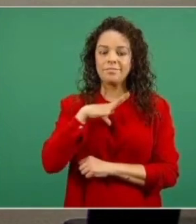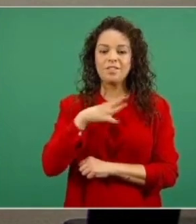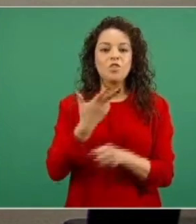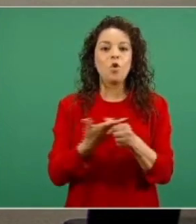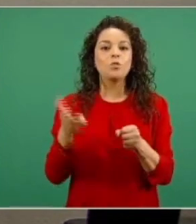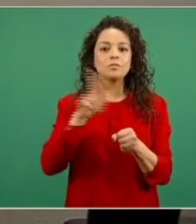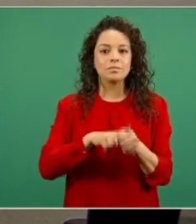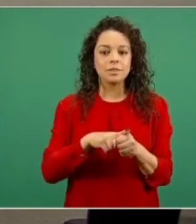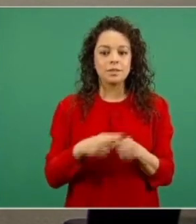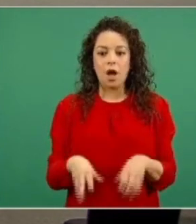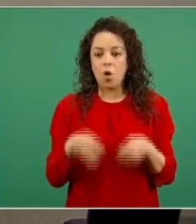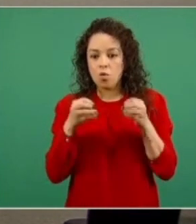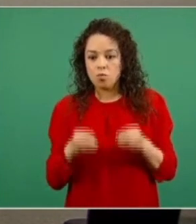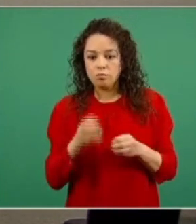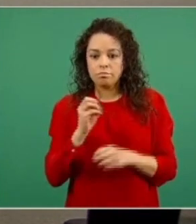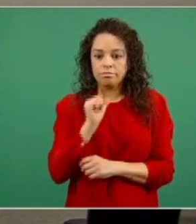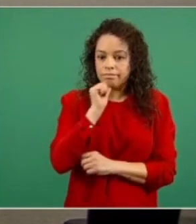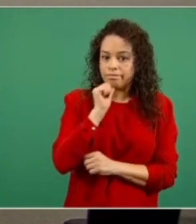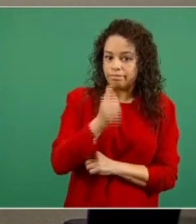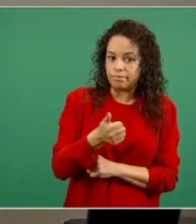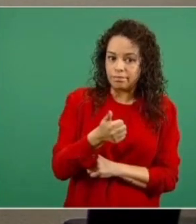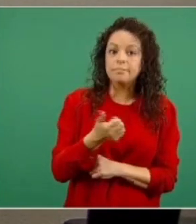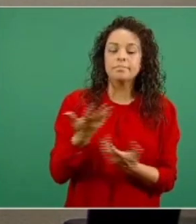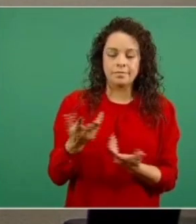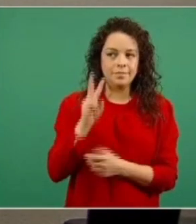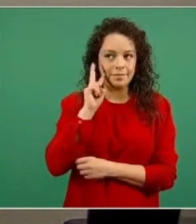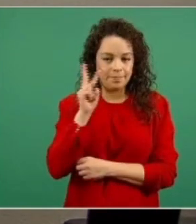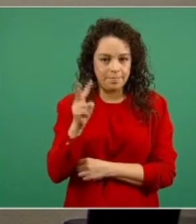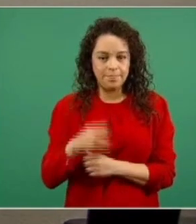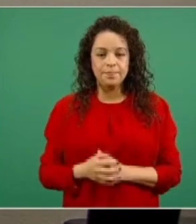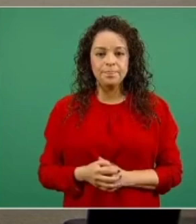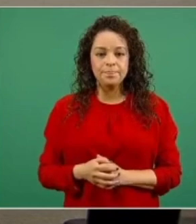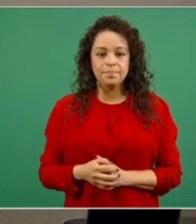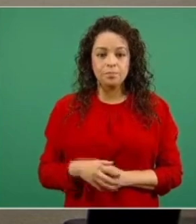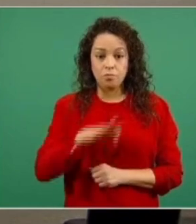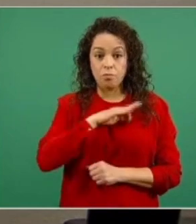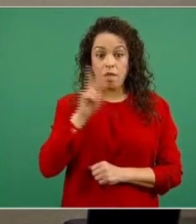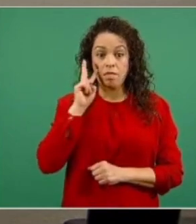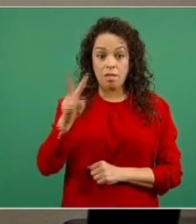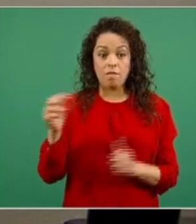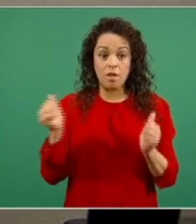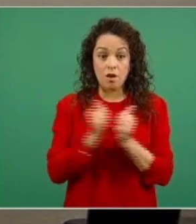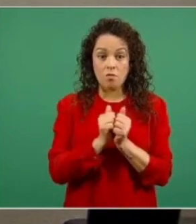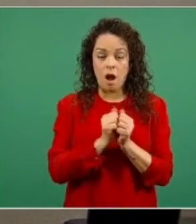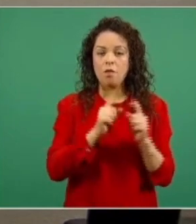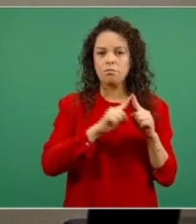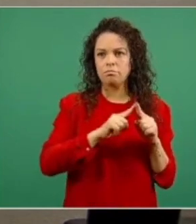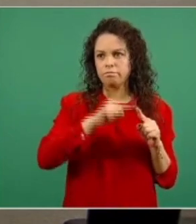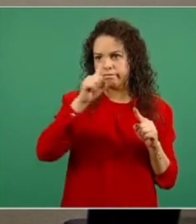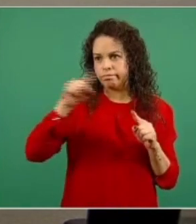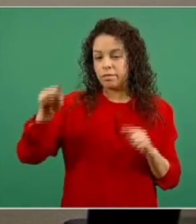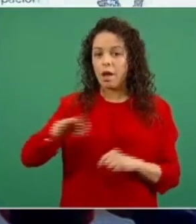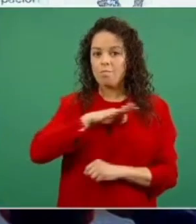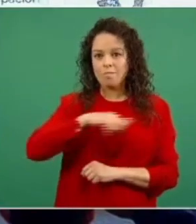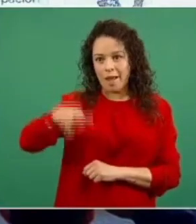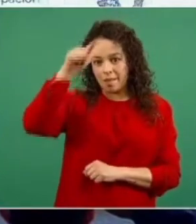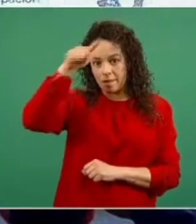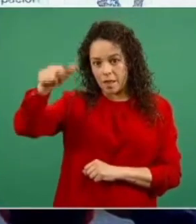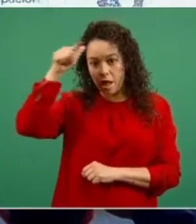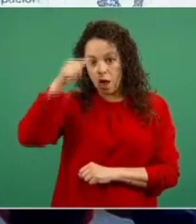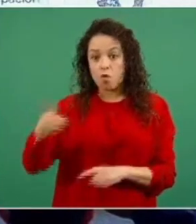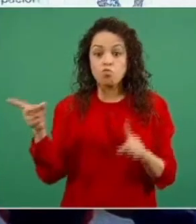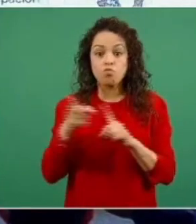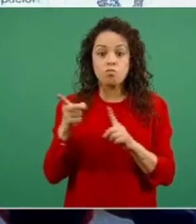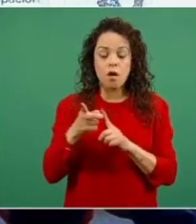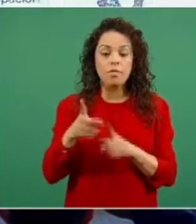¿no? La ocupación hospitalaria, en donde de manera gráfica podemos reflejar dónde están las alarmas o